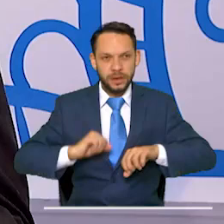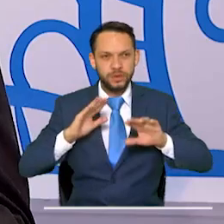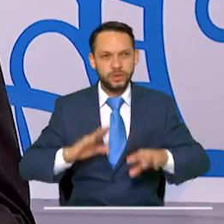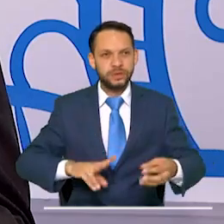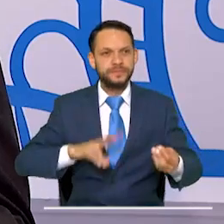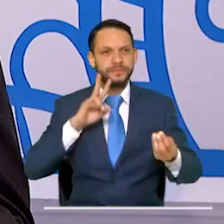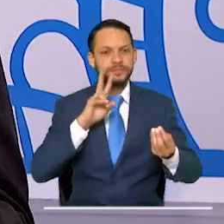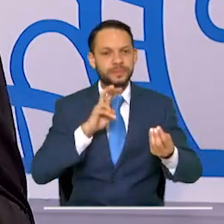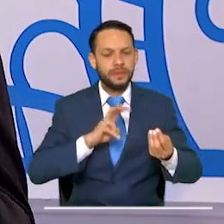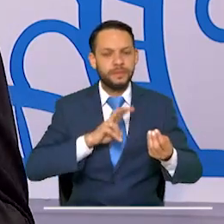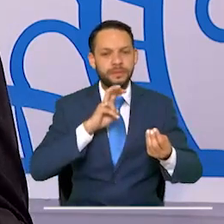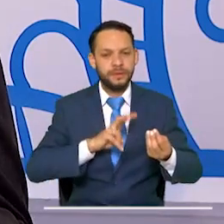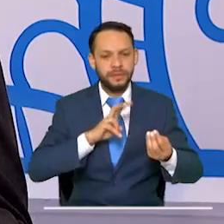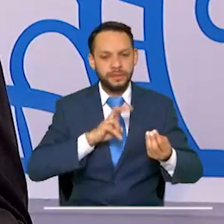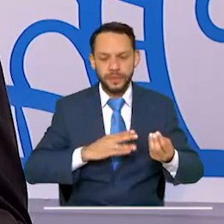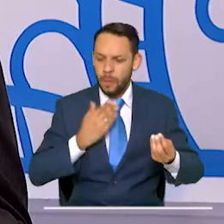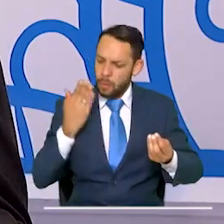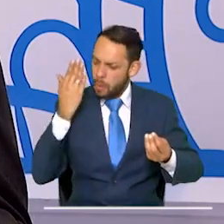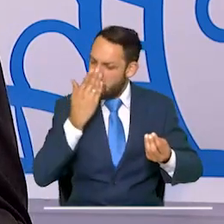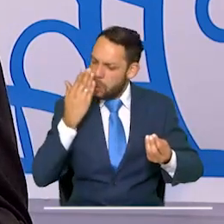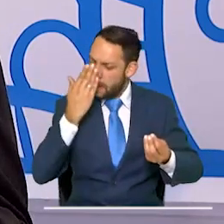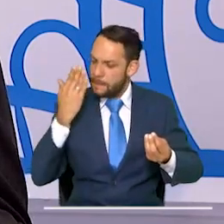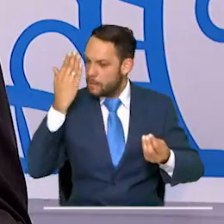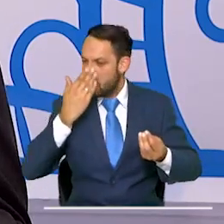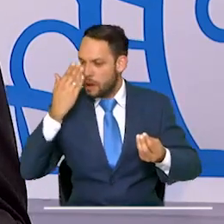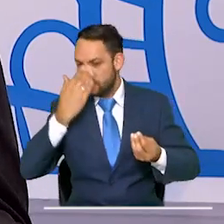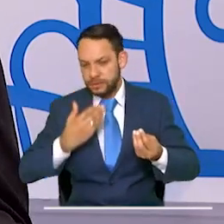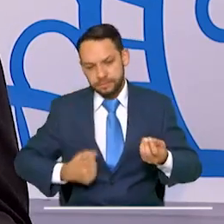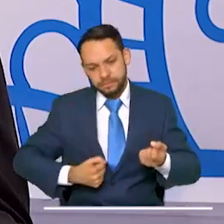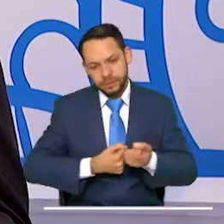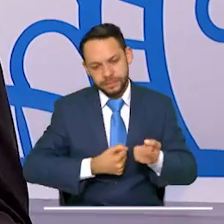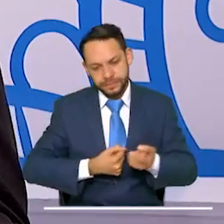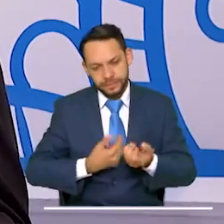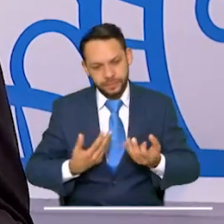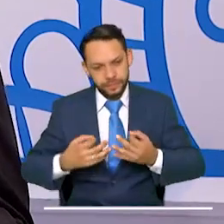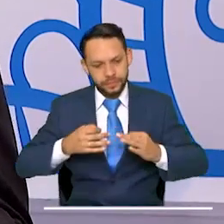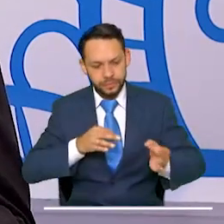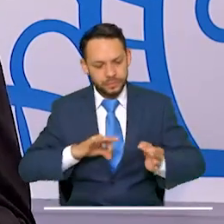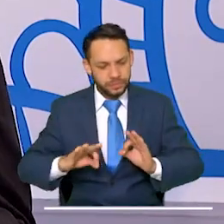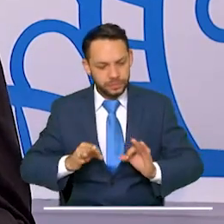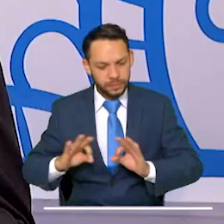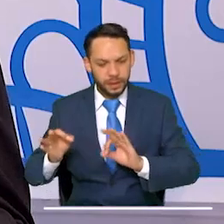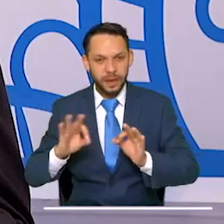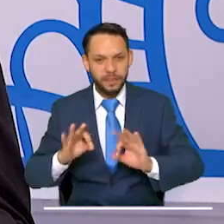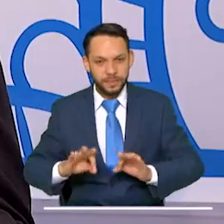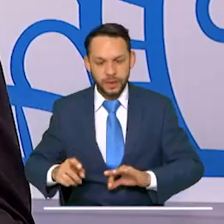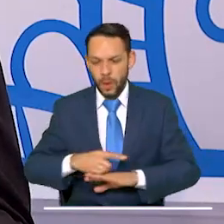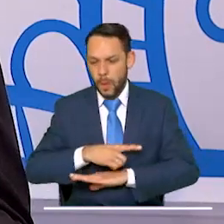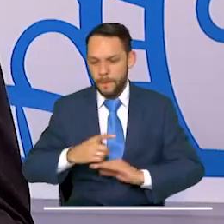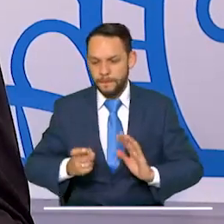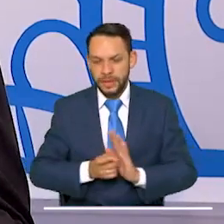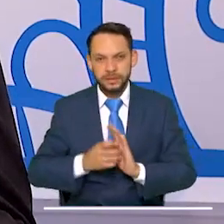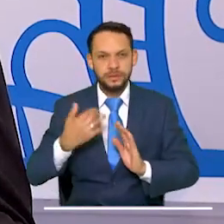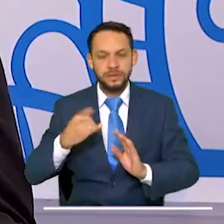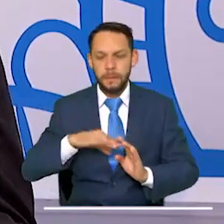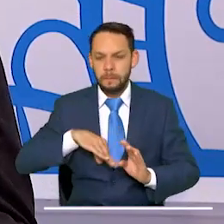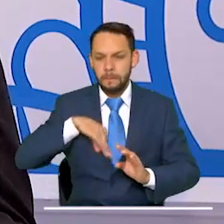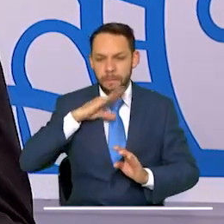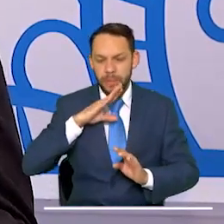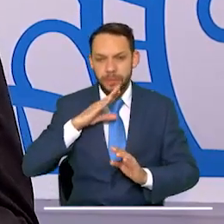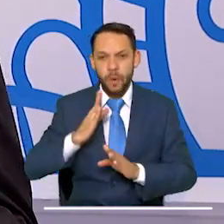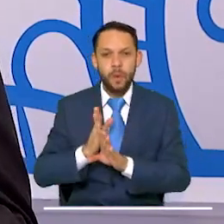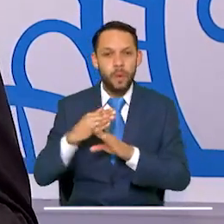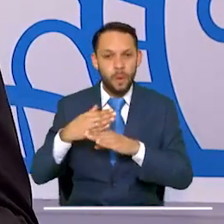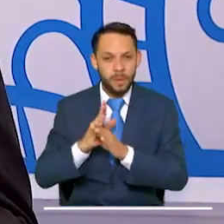preliminares, y esto pues de una u otra manera justifica y respalda un poco lo que ha venido compartiéndonos